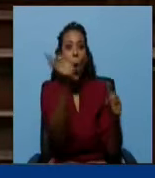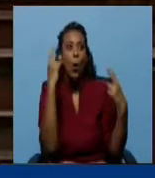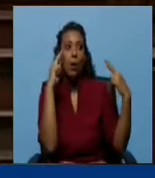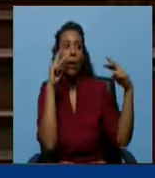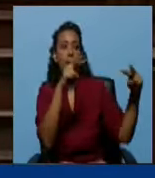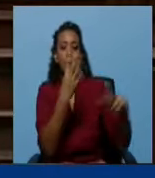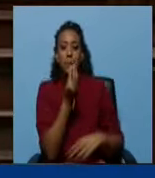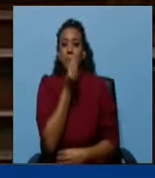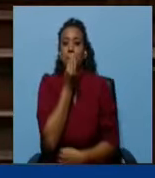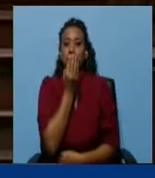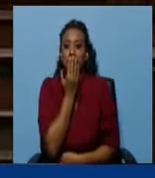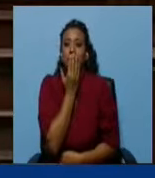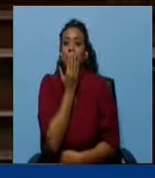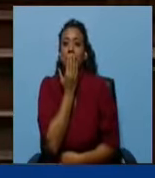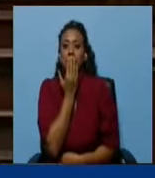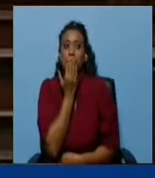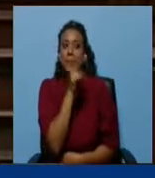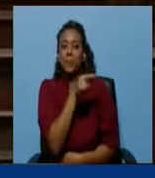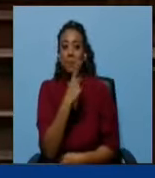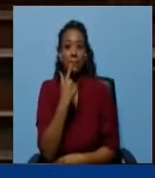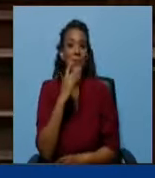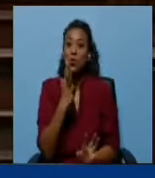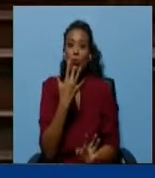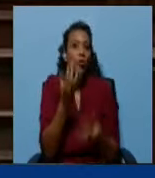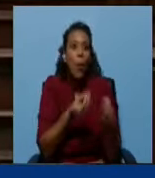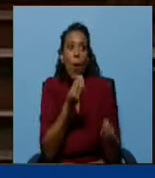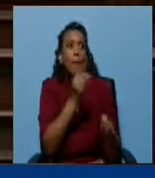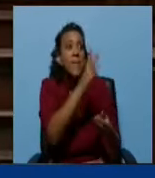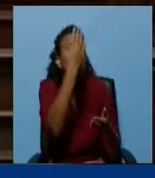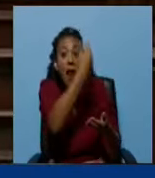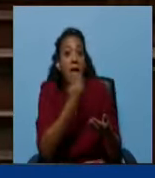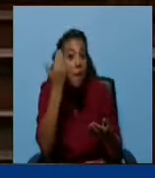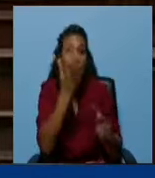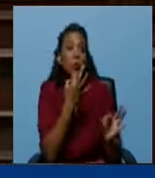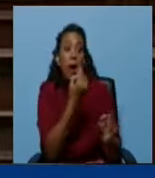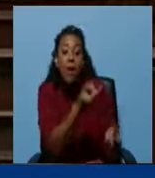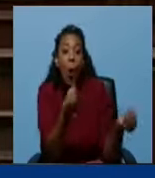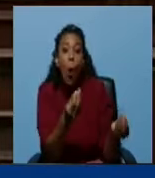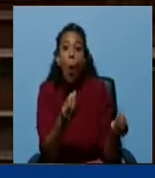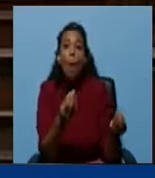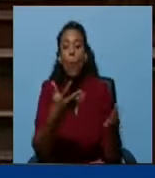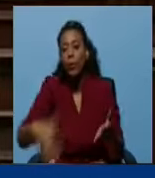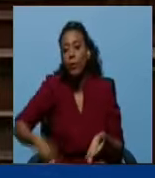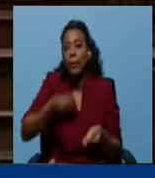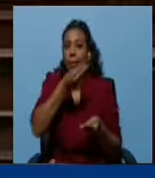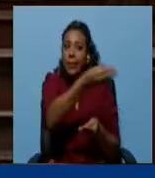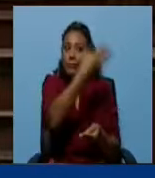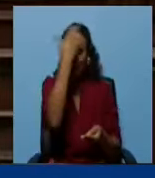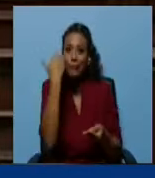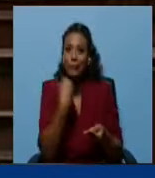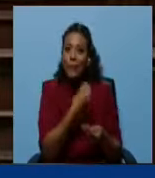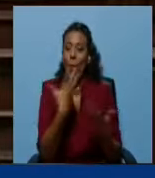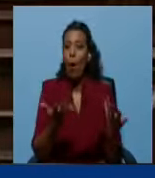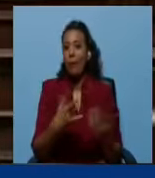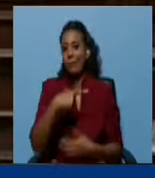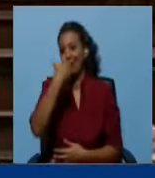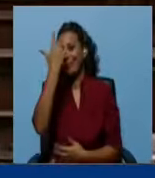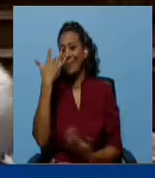se reían. Yo no sabía cómo decirle hasta que le pasé un trapito para que se secara.